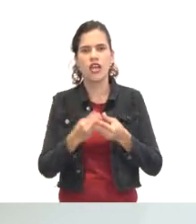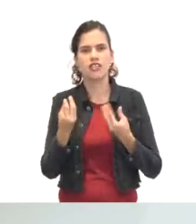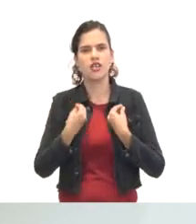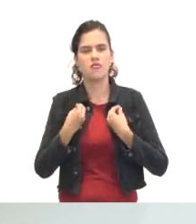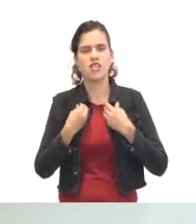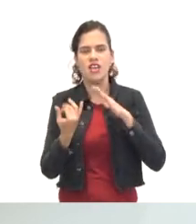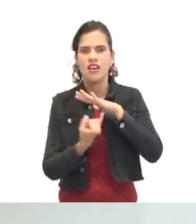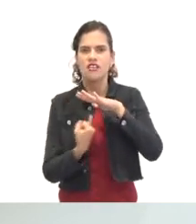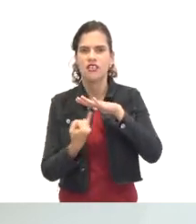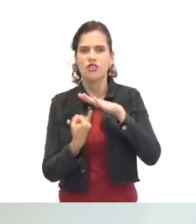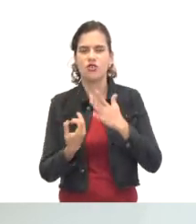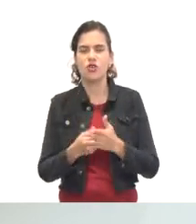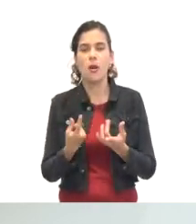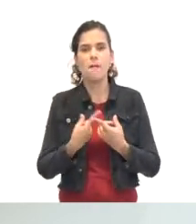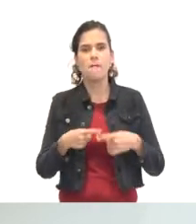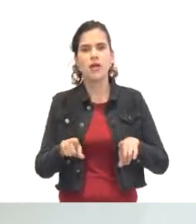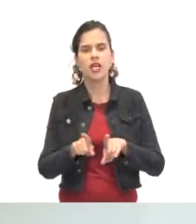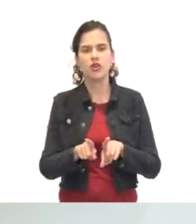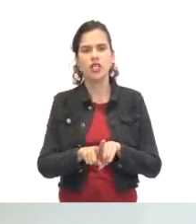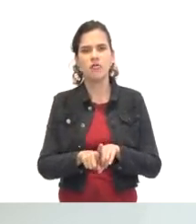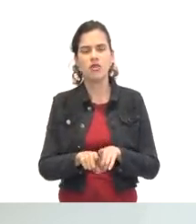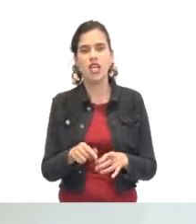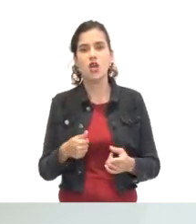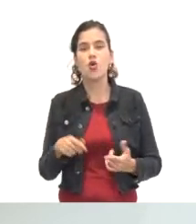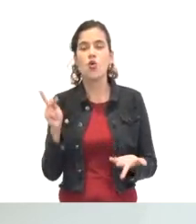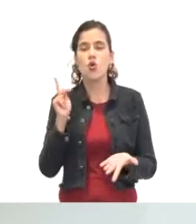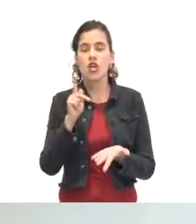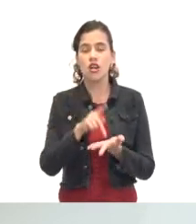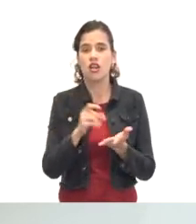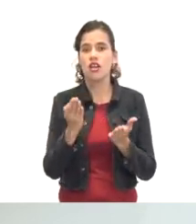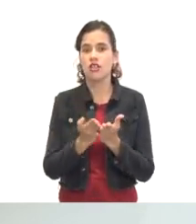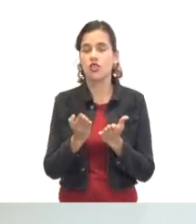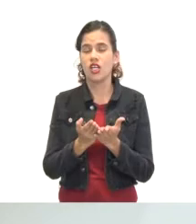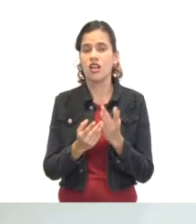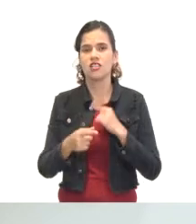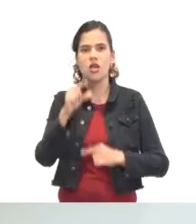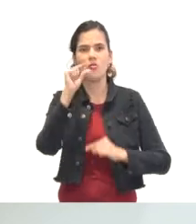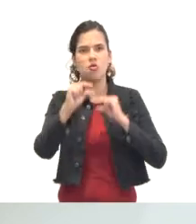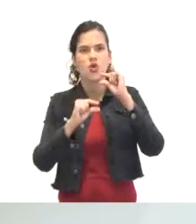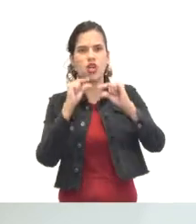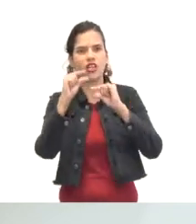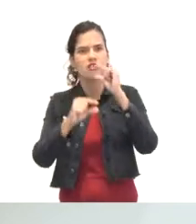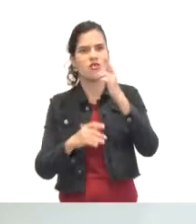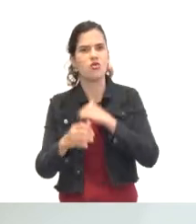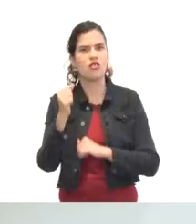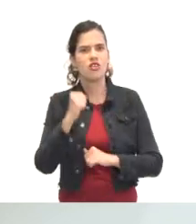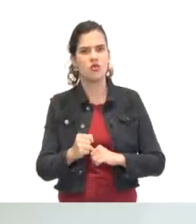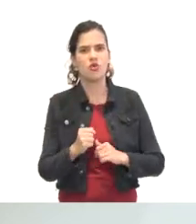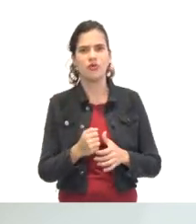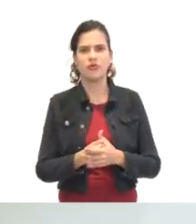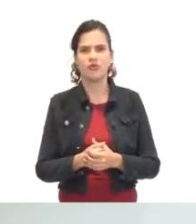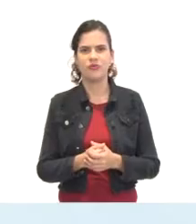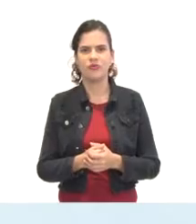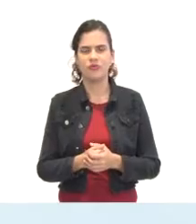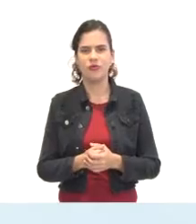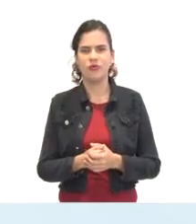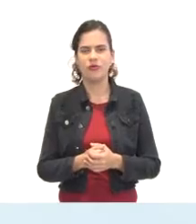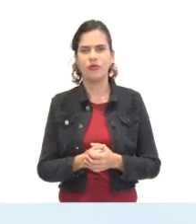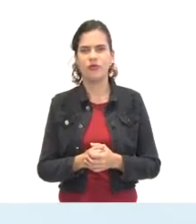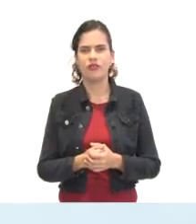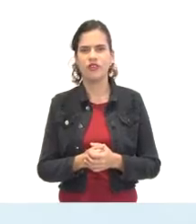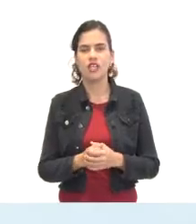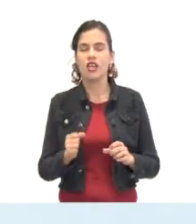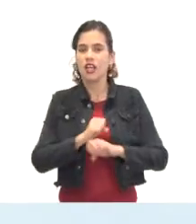la institución. Pero, por supuesto, un regreso a clase progresivo y seguro.